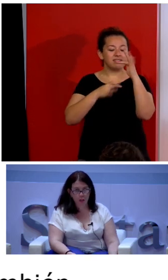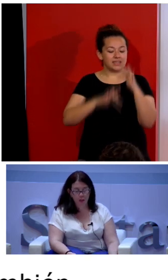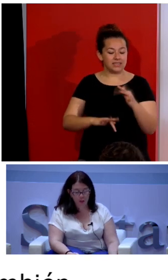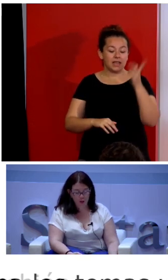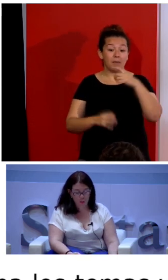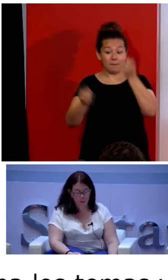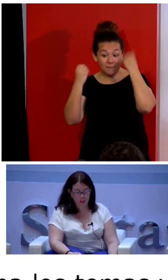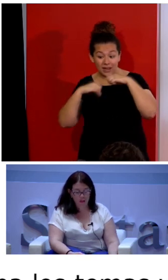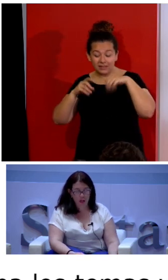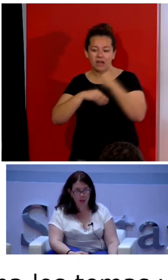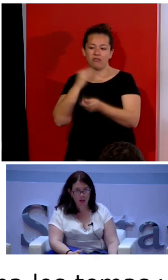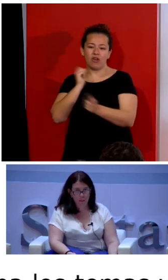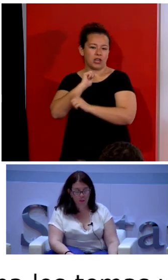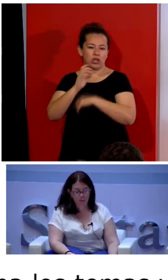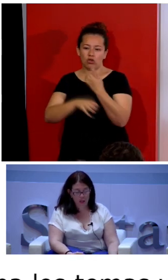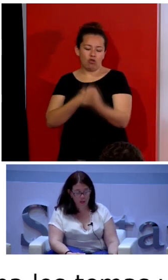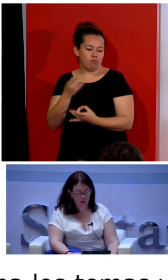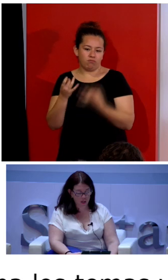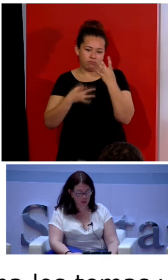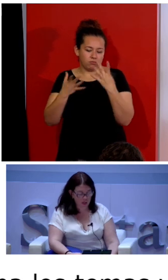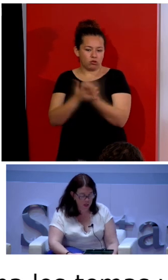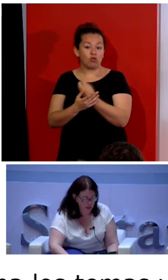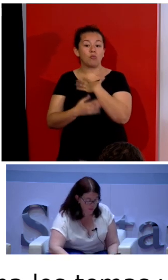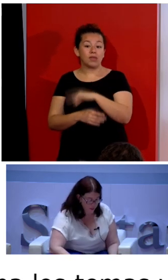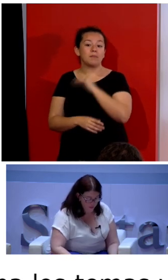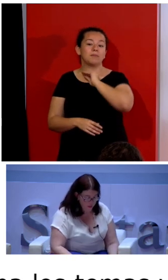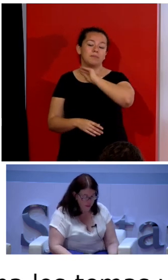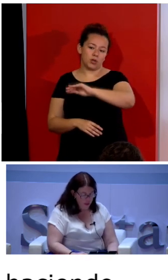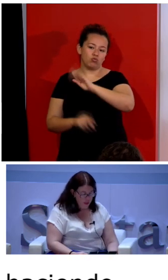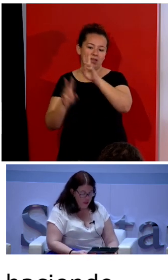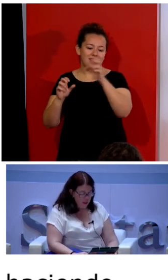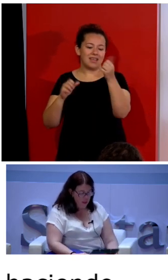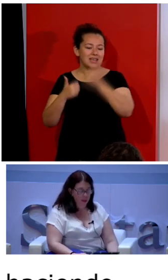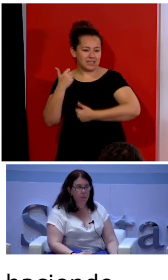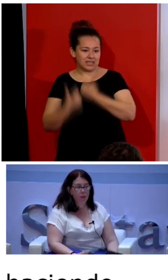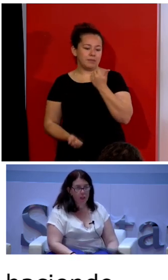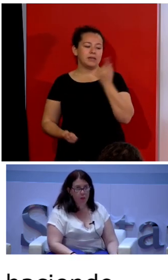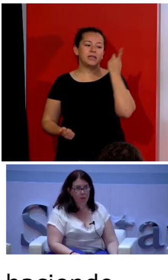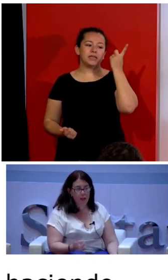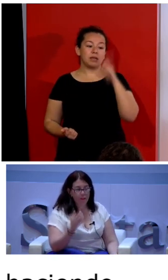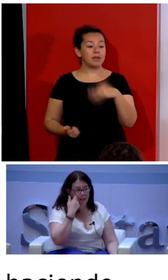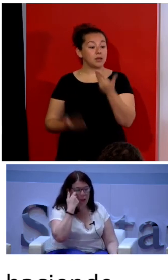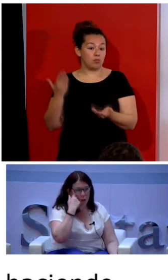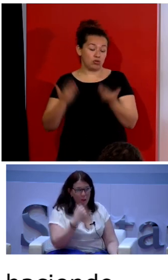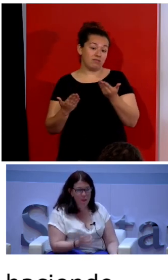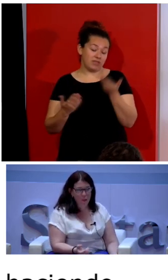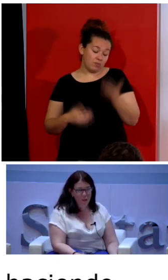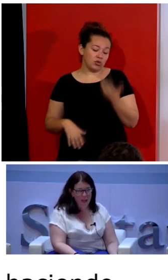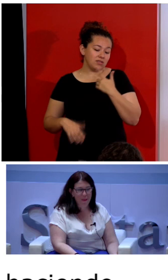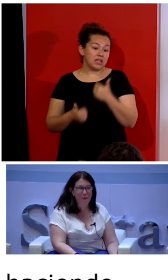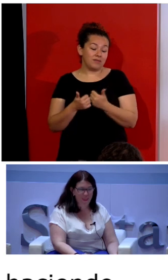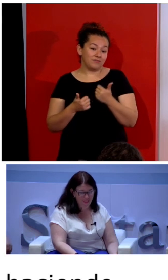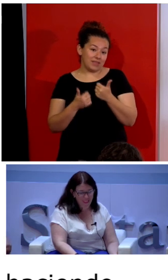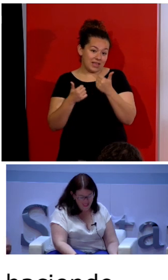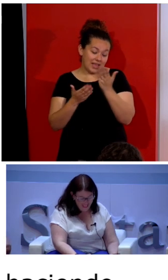haciendo ejercicio de lo que podía entrar, preguntar en el examen. También era importante estudiar, aunque algunas veces me